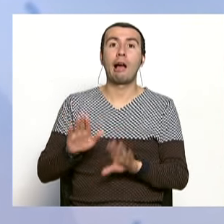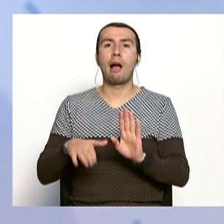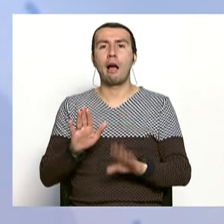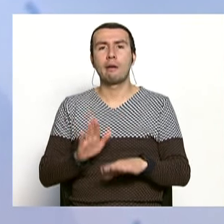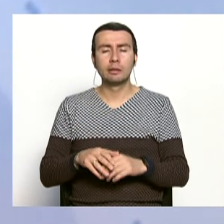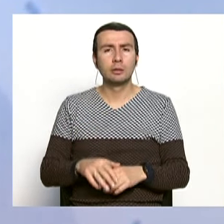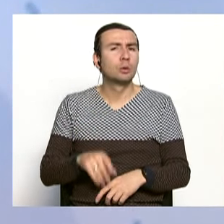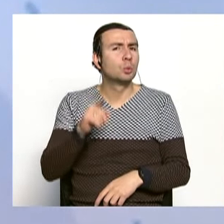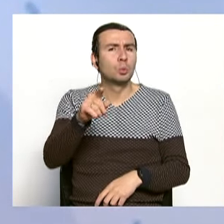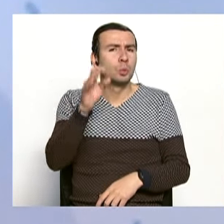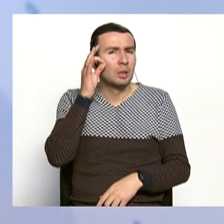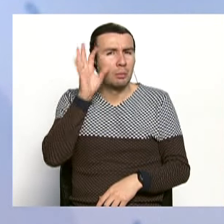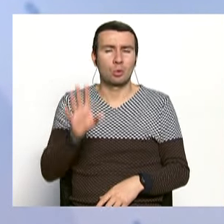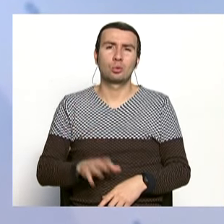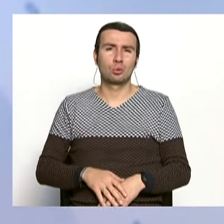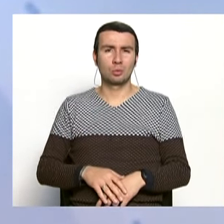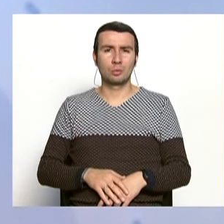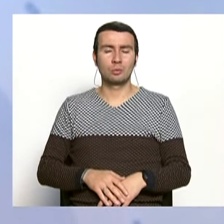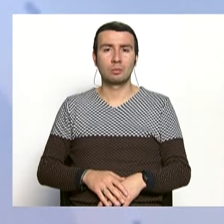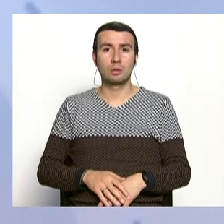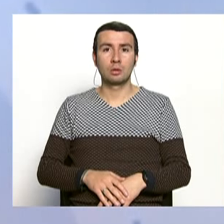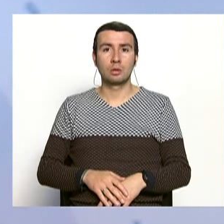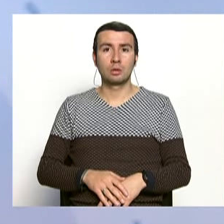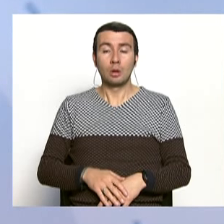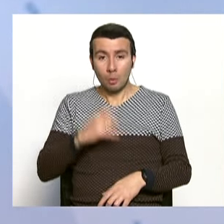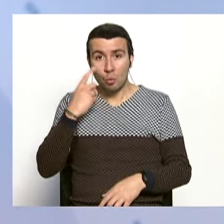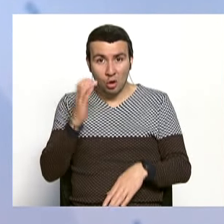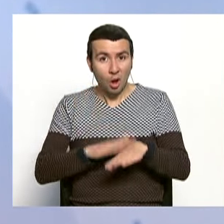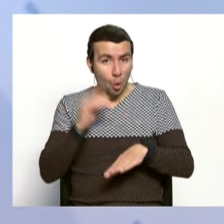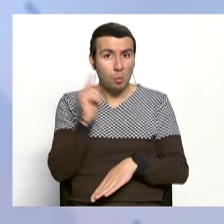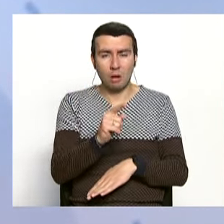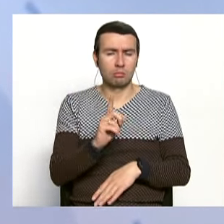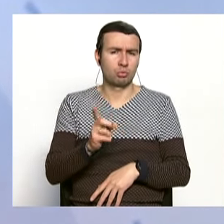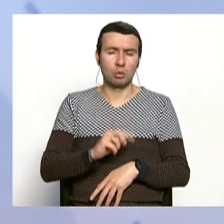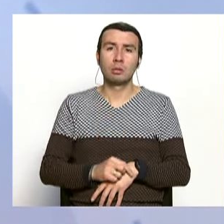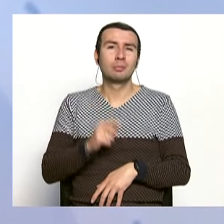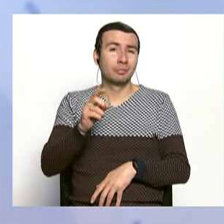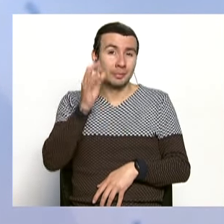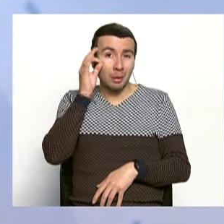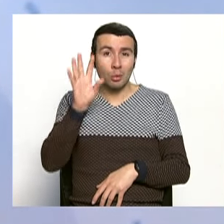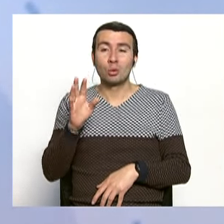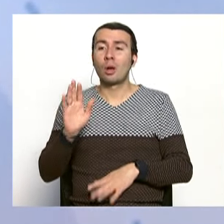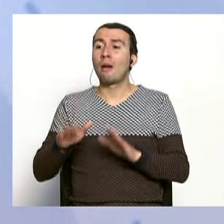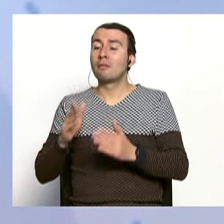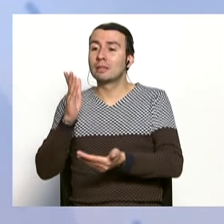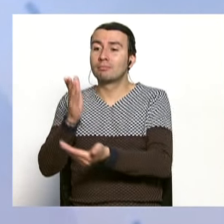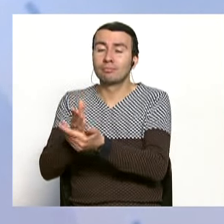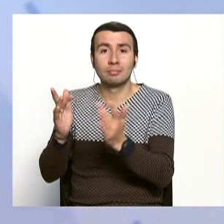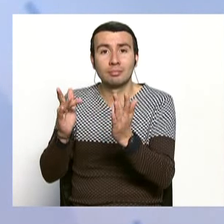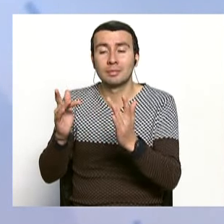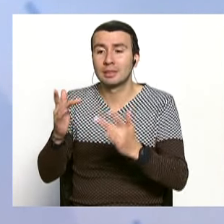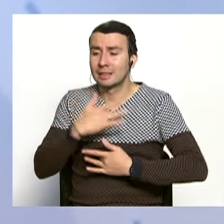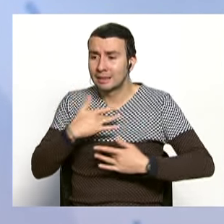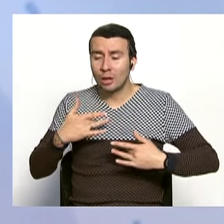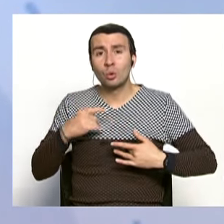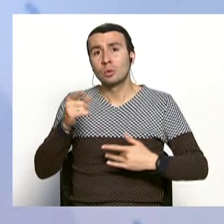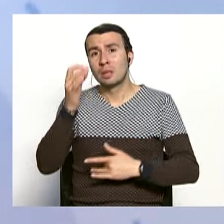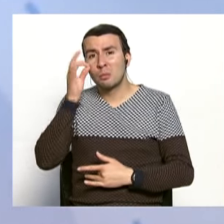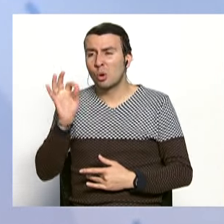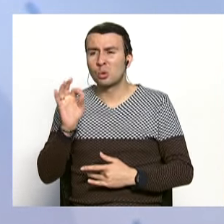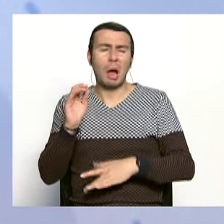de pronto por muchas causas aquí no es de buscar uno u otro culpable pero tal vez nuestro sistema de salud cuando le están aplazando a ustedes una